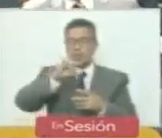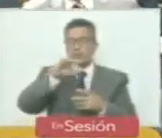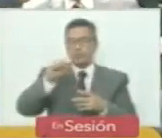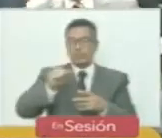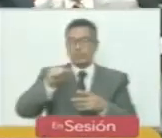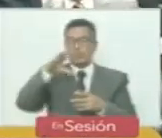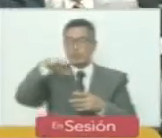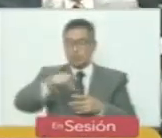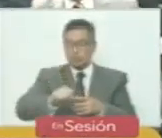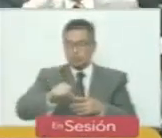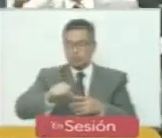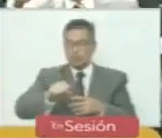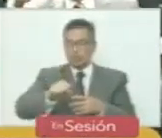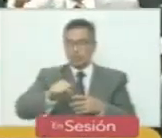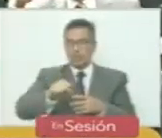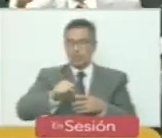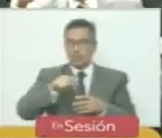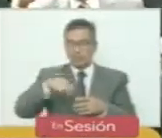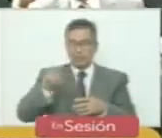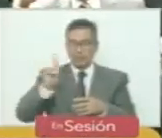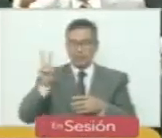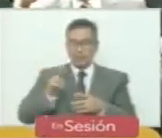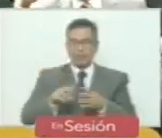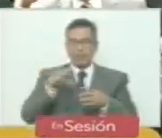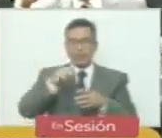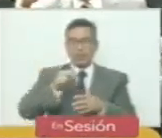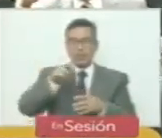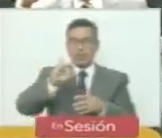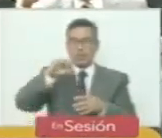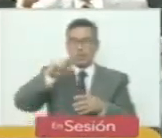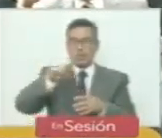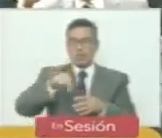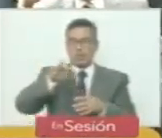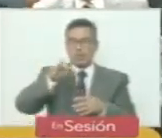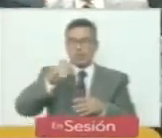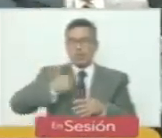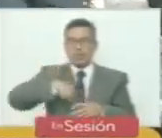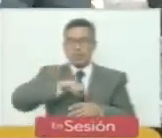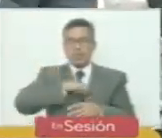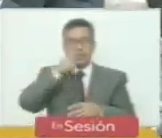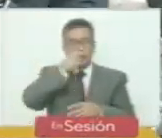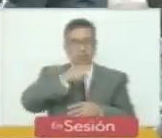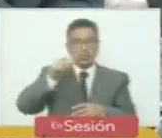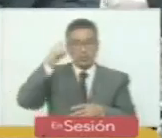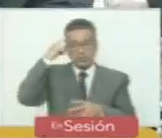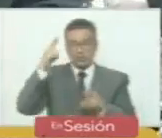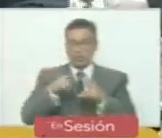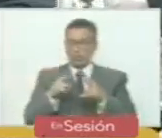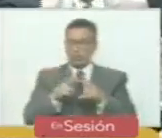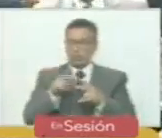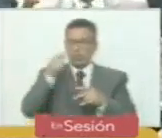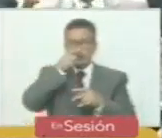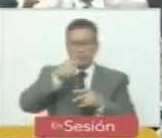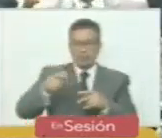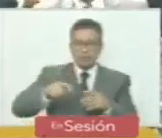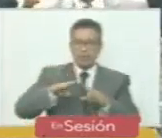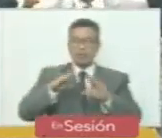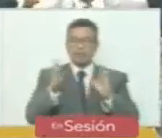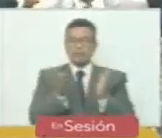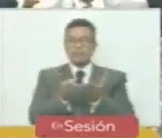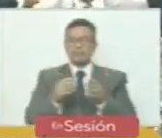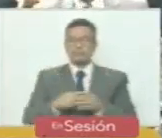comprado por Venezuela a una empresa iraní, hay que dejar claro y que nuestro pueblo sepa, pueblo de Venezuela, pueblos del